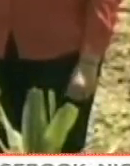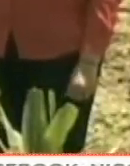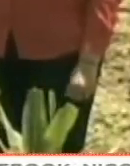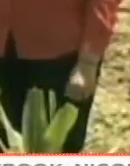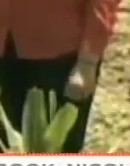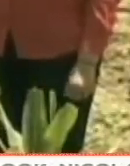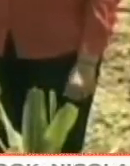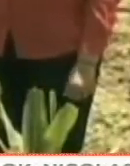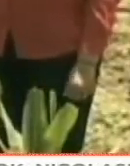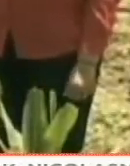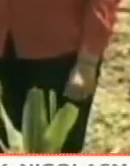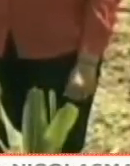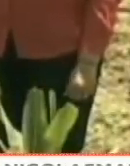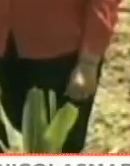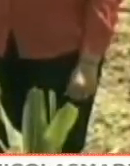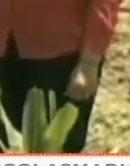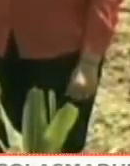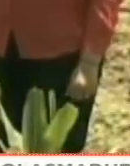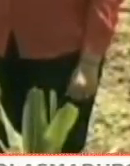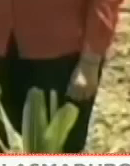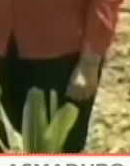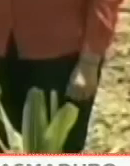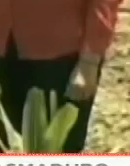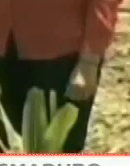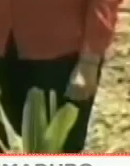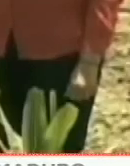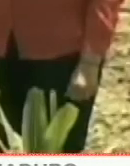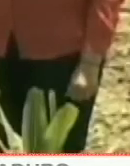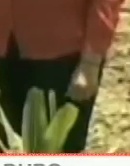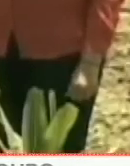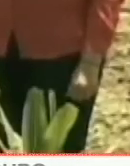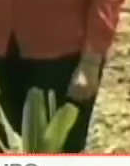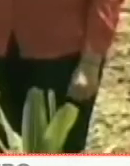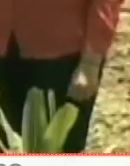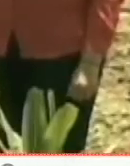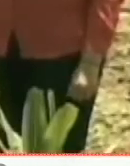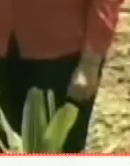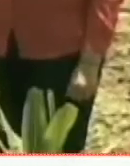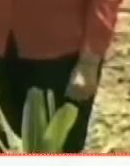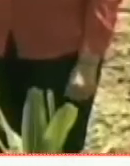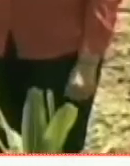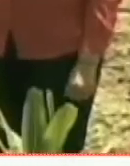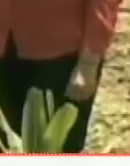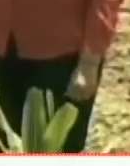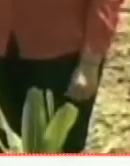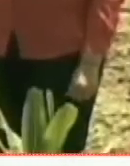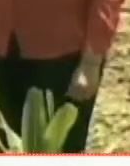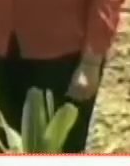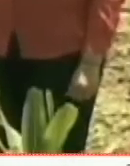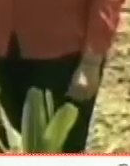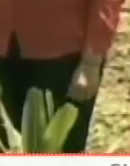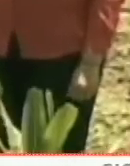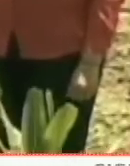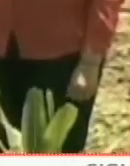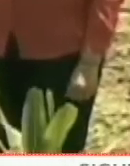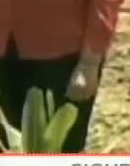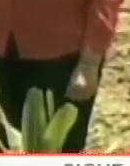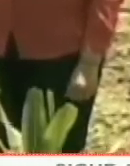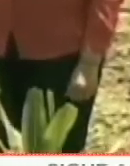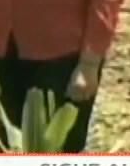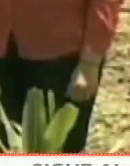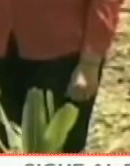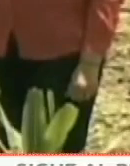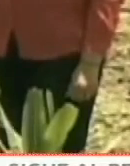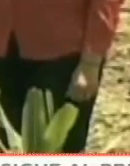Son más de todos estos brigadistas, más de 6.000 brigadistas incorporados al sistema productivo que tiene que ver con los